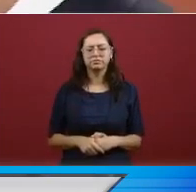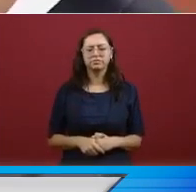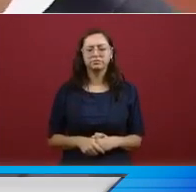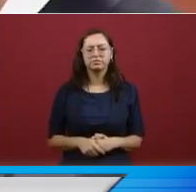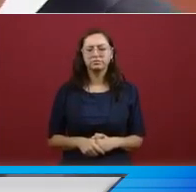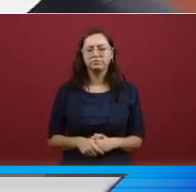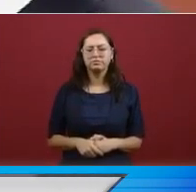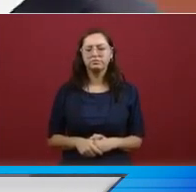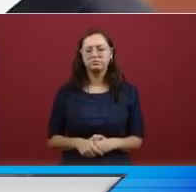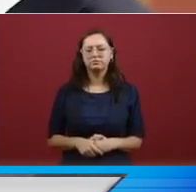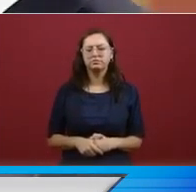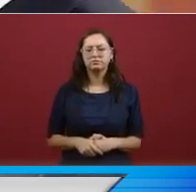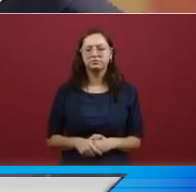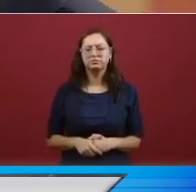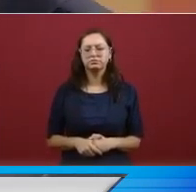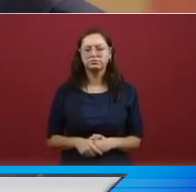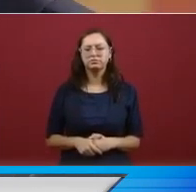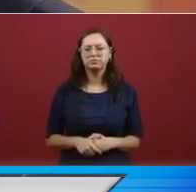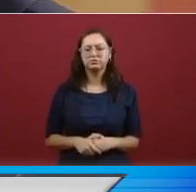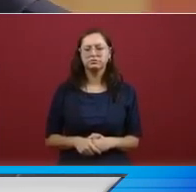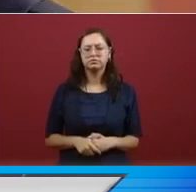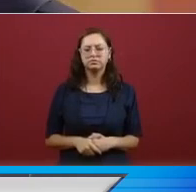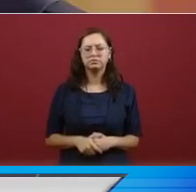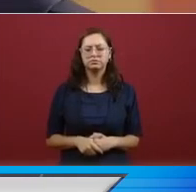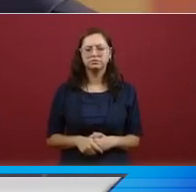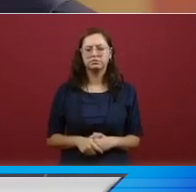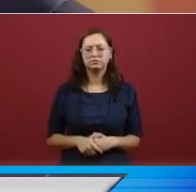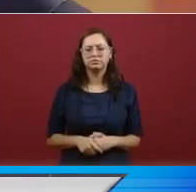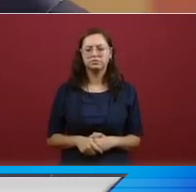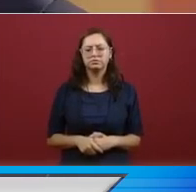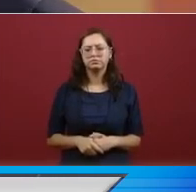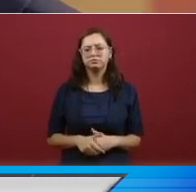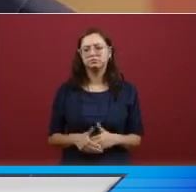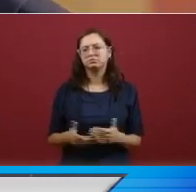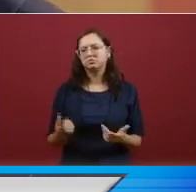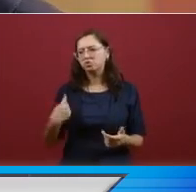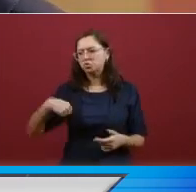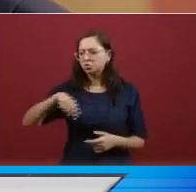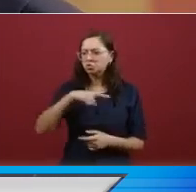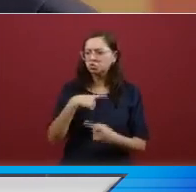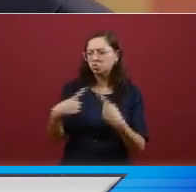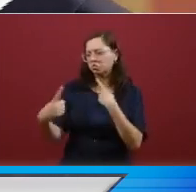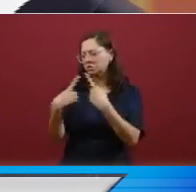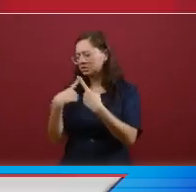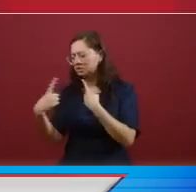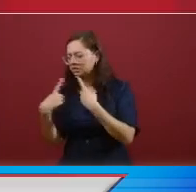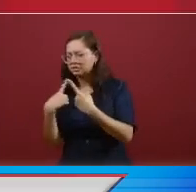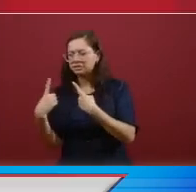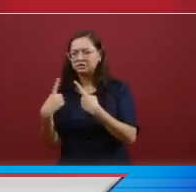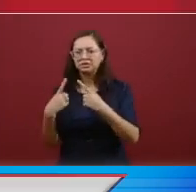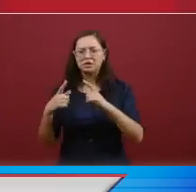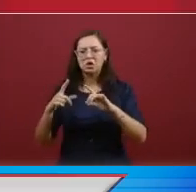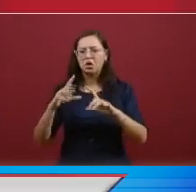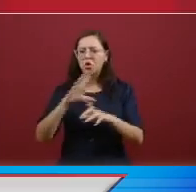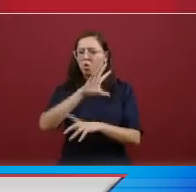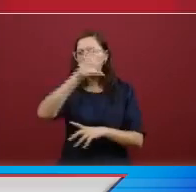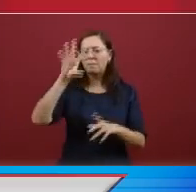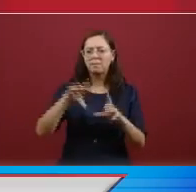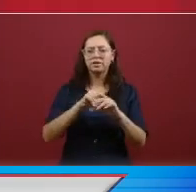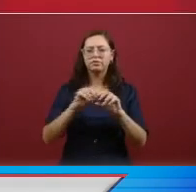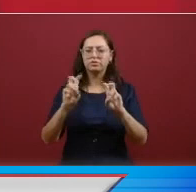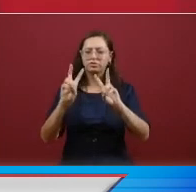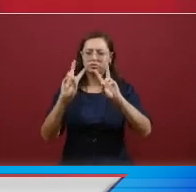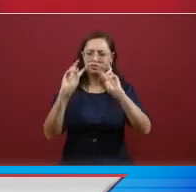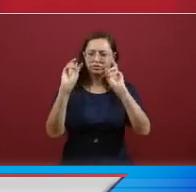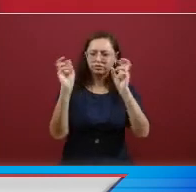vías. Todo lo demás son vías en las que se tiene el derecho de vía por la Secretaría de Comunicaciones y Transportes. No se trató nada relacionado con el aumento en